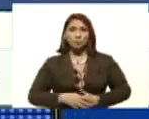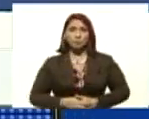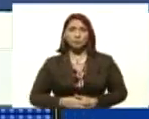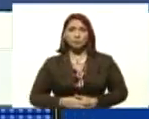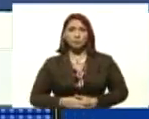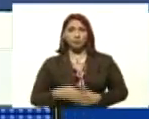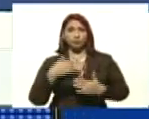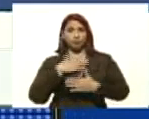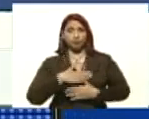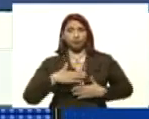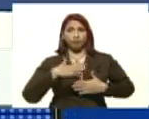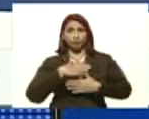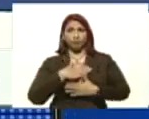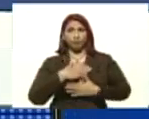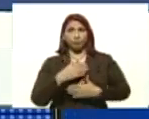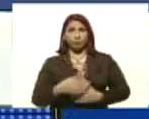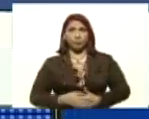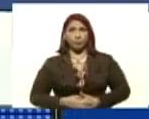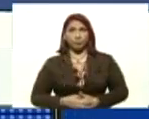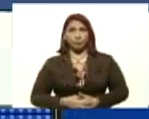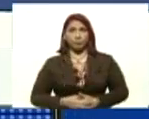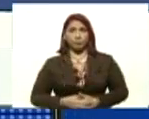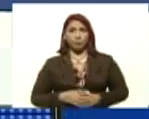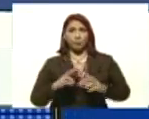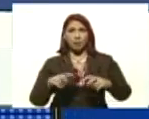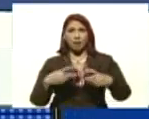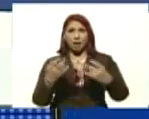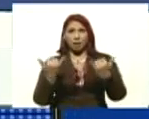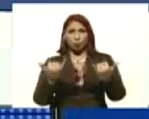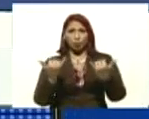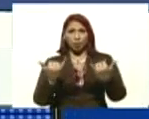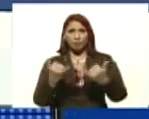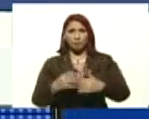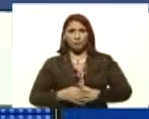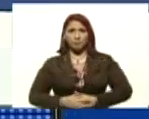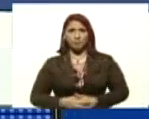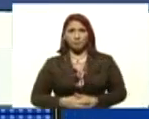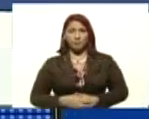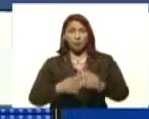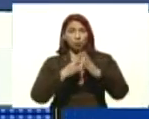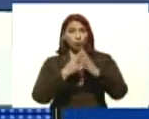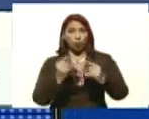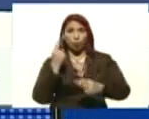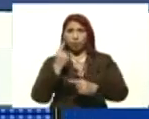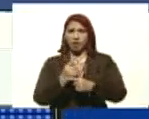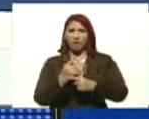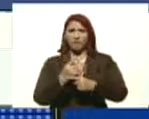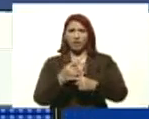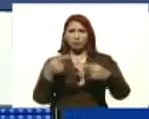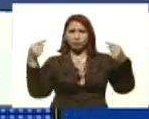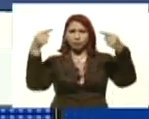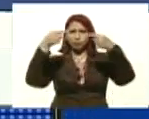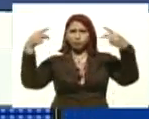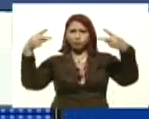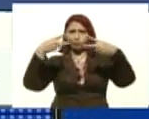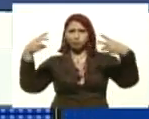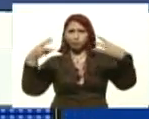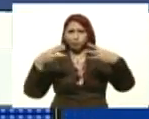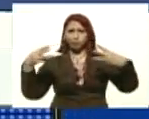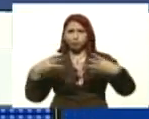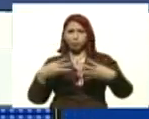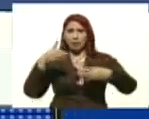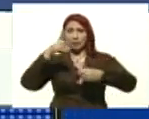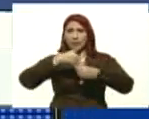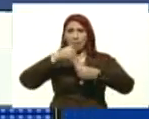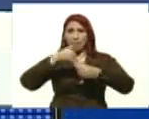los beneficiarios actuales. Todo esto hay que cruzarlo con la data del